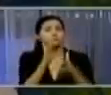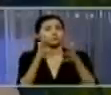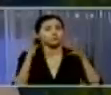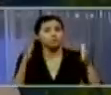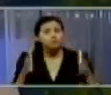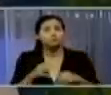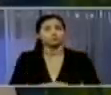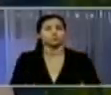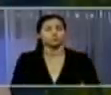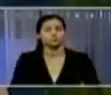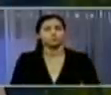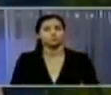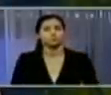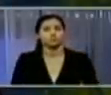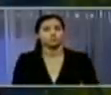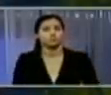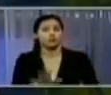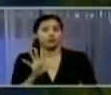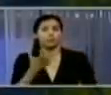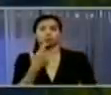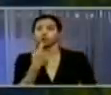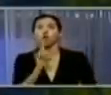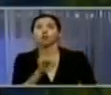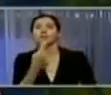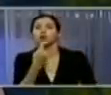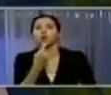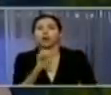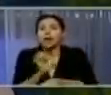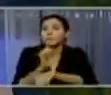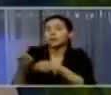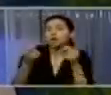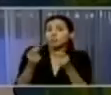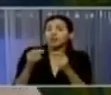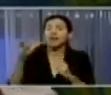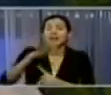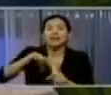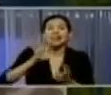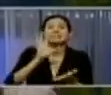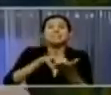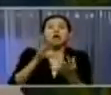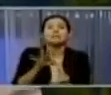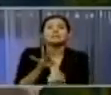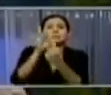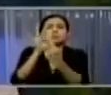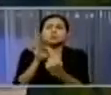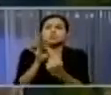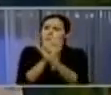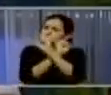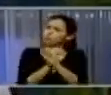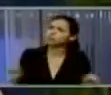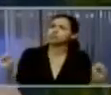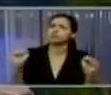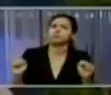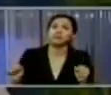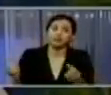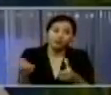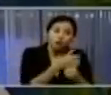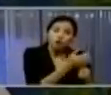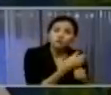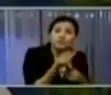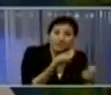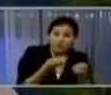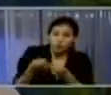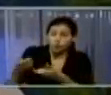Si no hubiera declarado yo la emergencia económica y el estado de excepción, hubiera sido imposible conseguir los recursos para